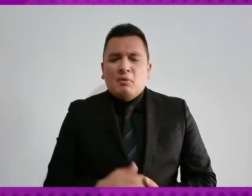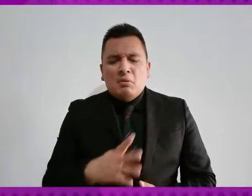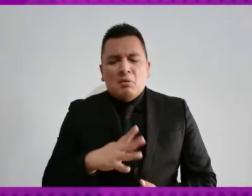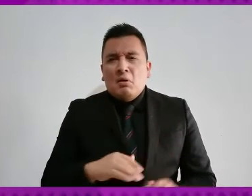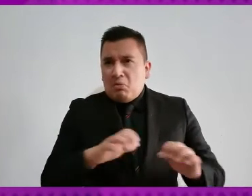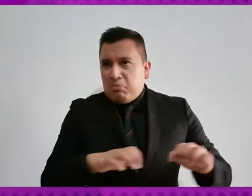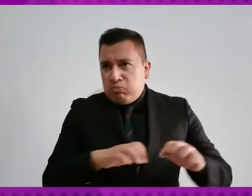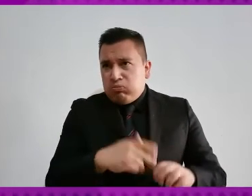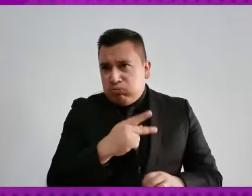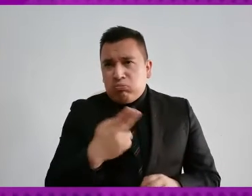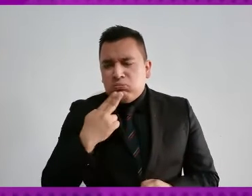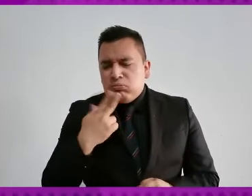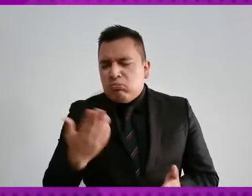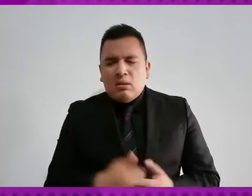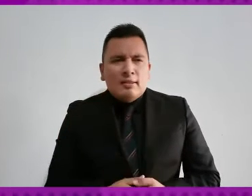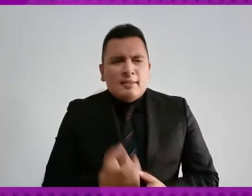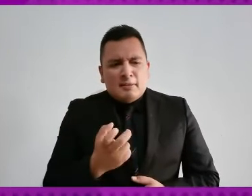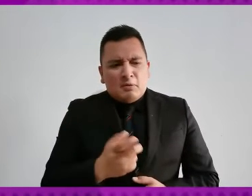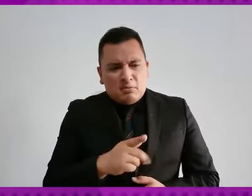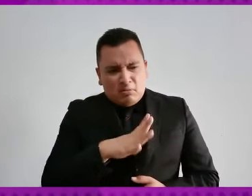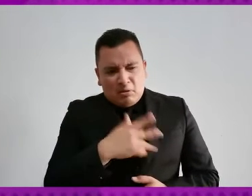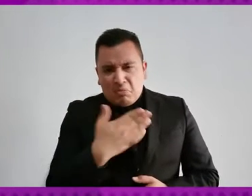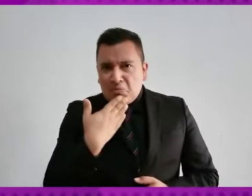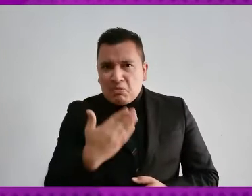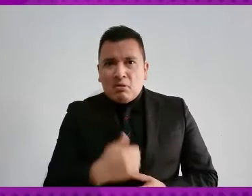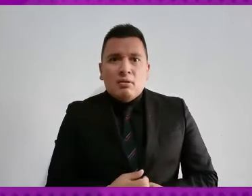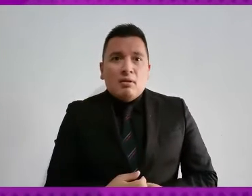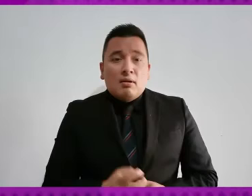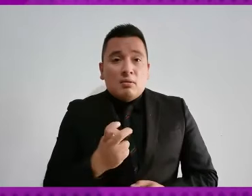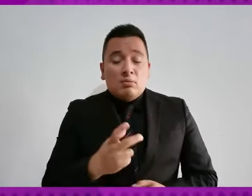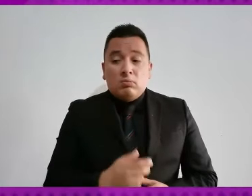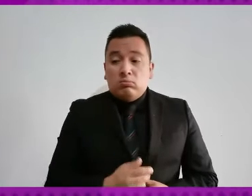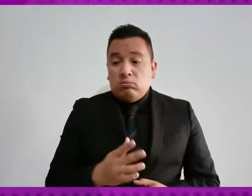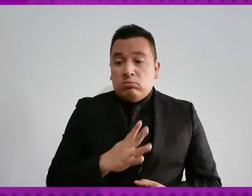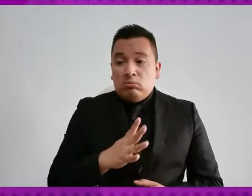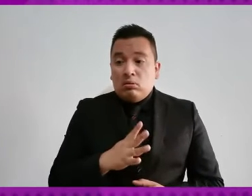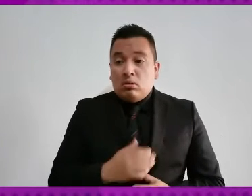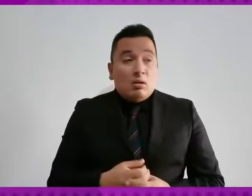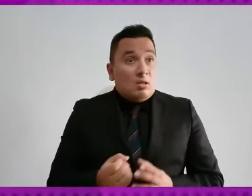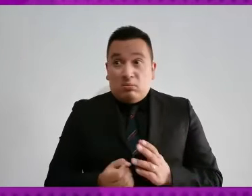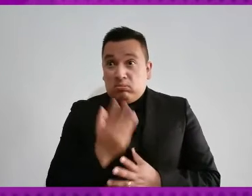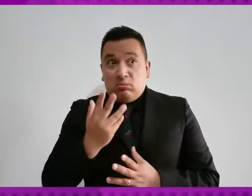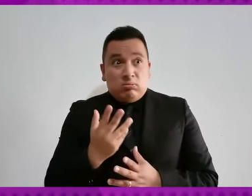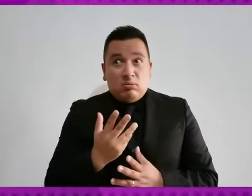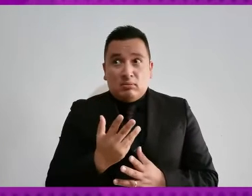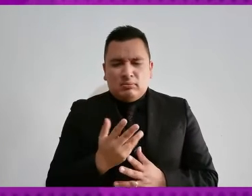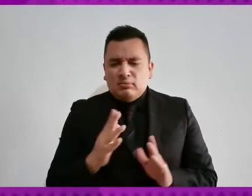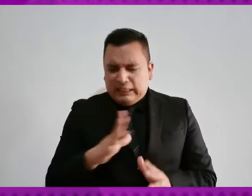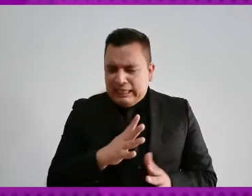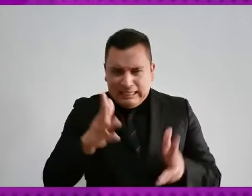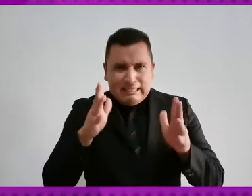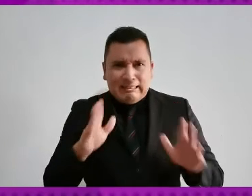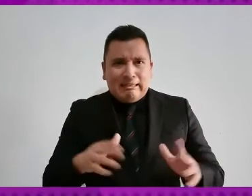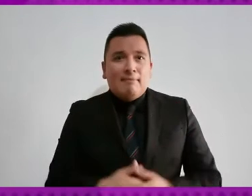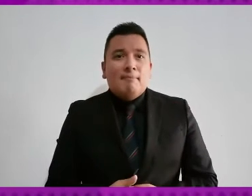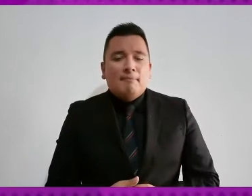electrónica, desde luego que está ahí. Yo te diría que no solo abre, sino ya existe. Incluso la propia pandemia nos